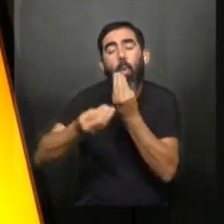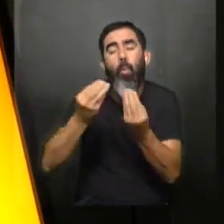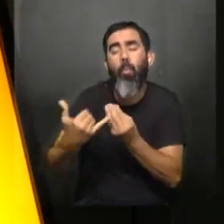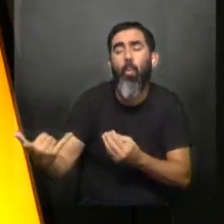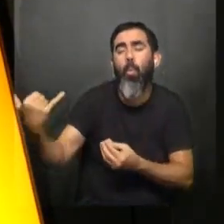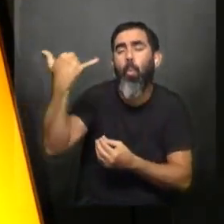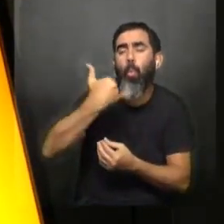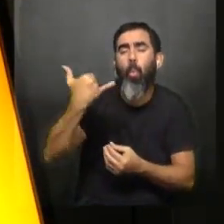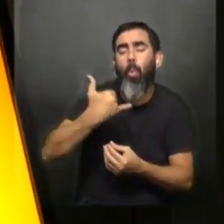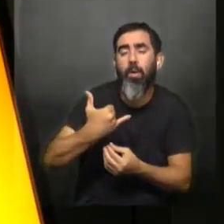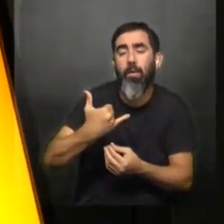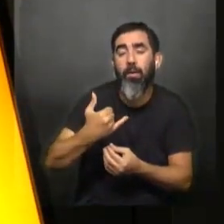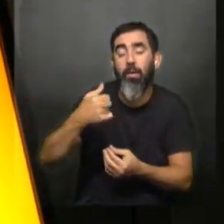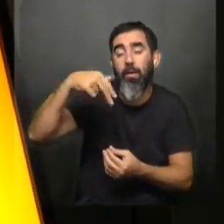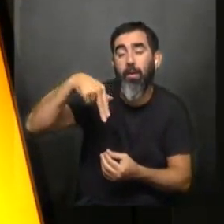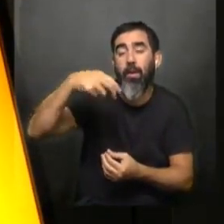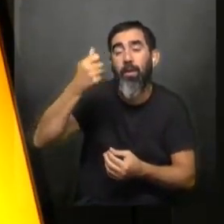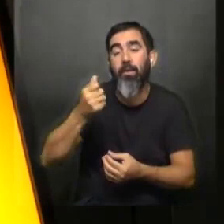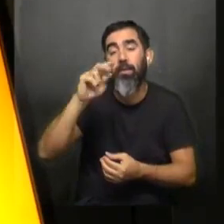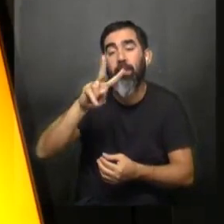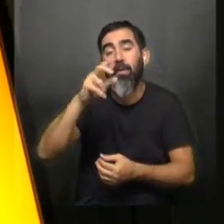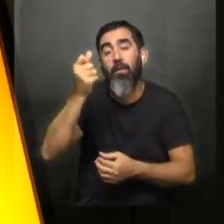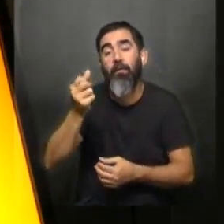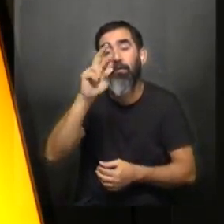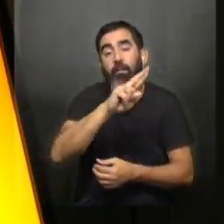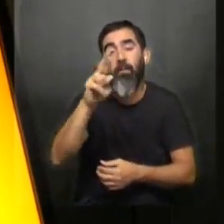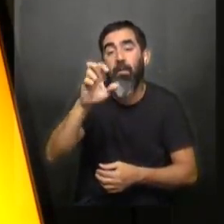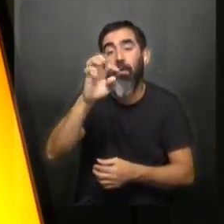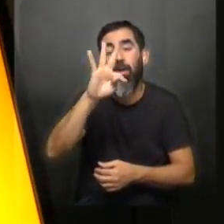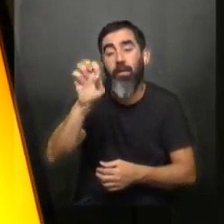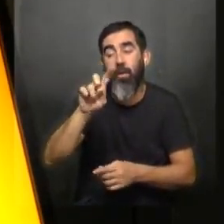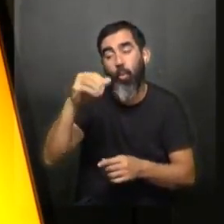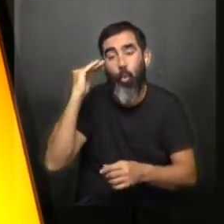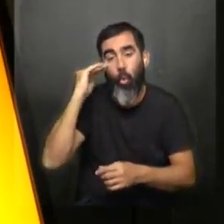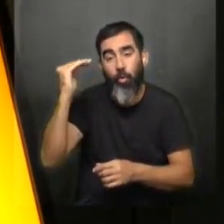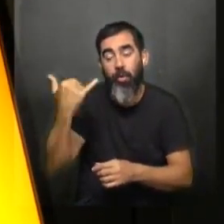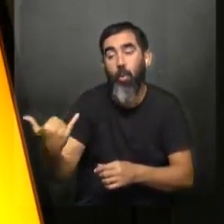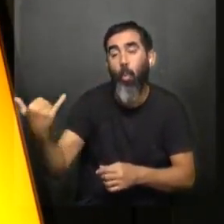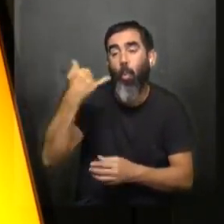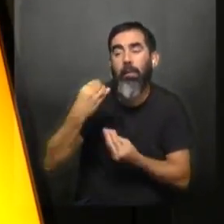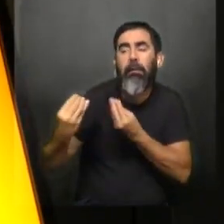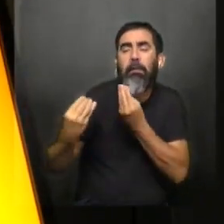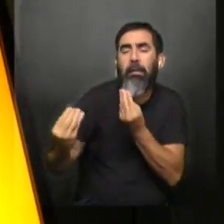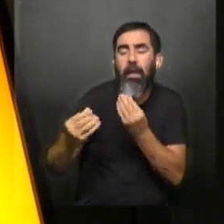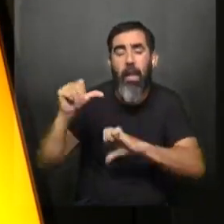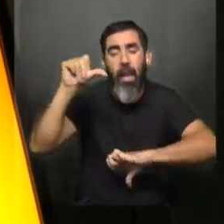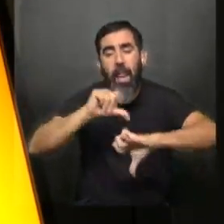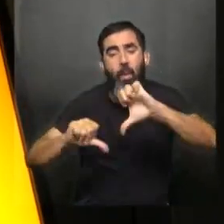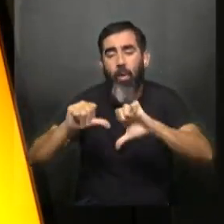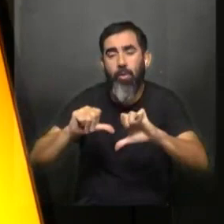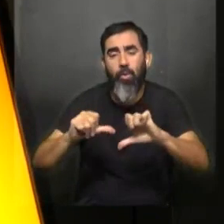contaba Germán Navarrete, otro de los docentes allí del INFIA, que nos contaba, bueno, en qué consiste este laboratorio, con